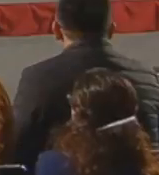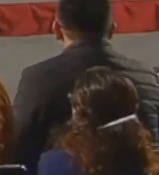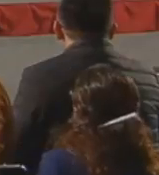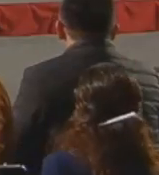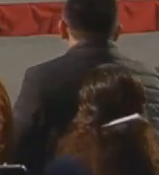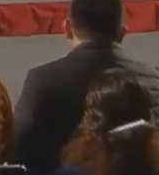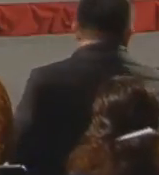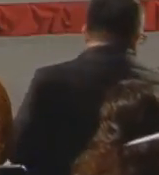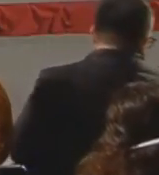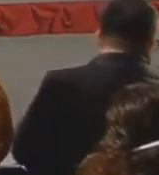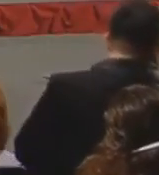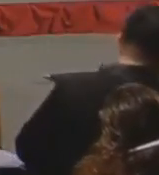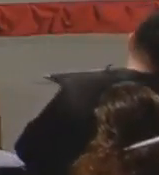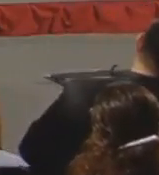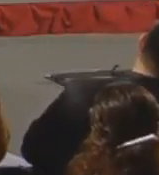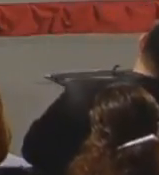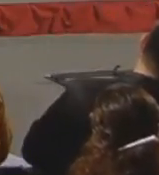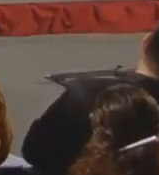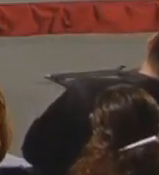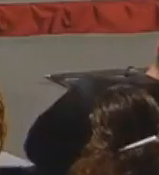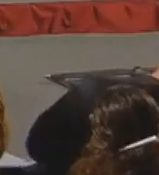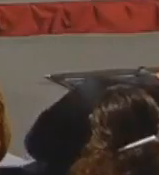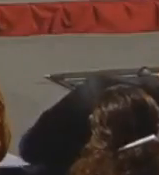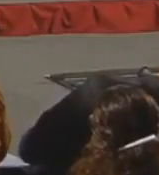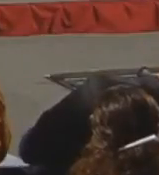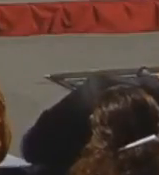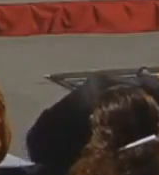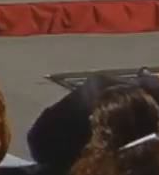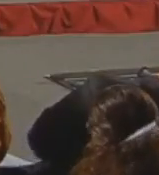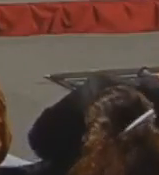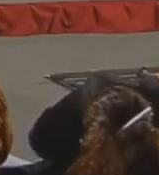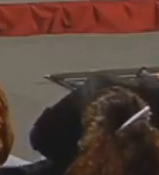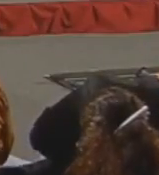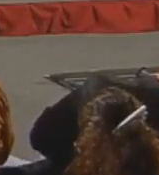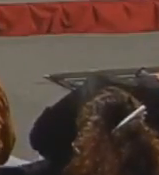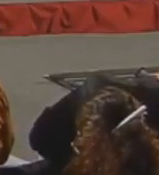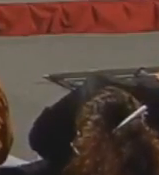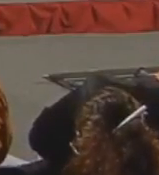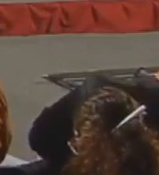Bueno, es viernes y vamos a continuar informando